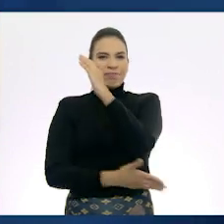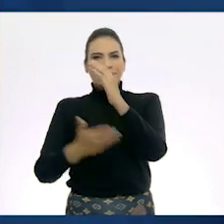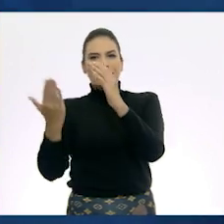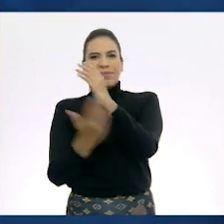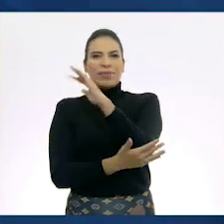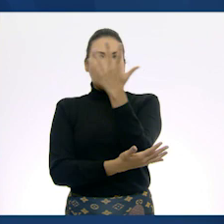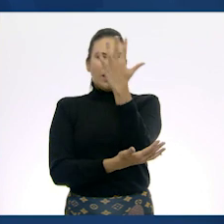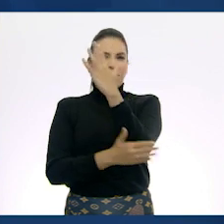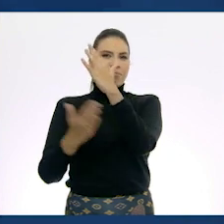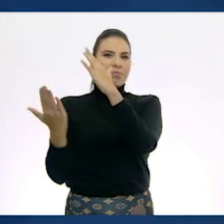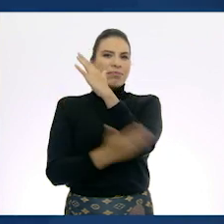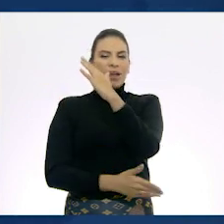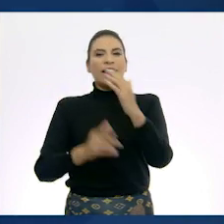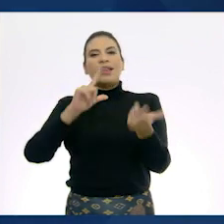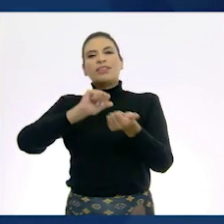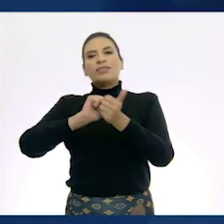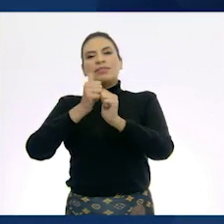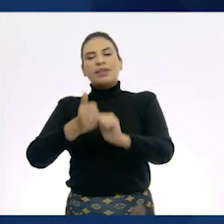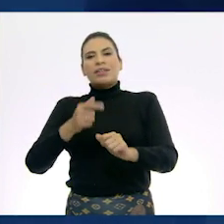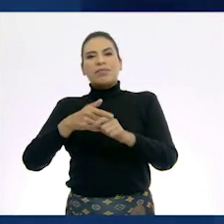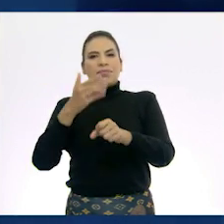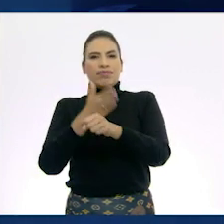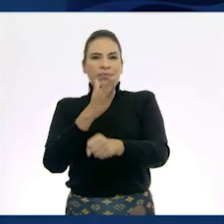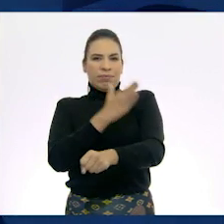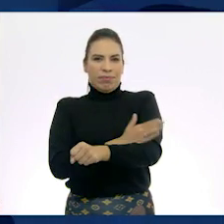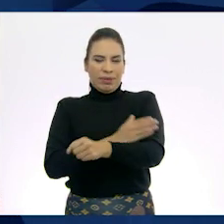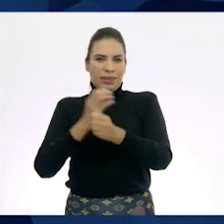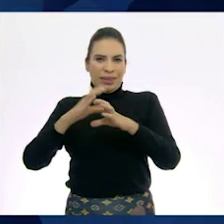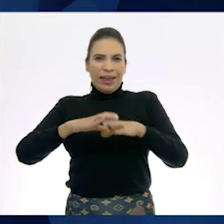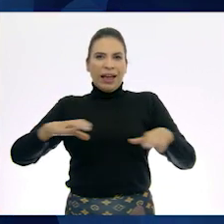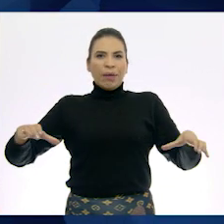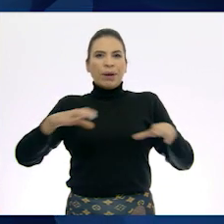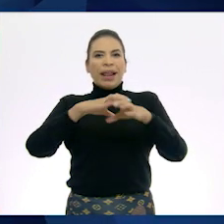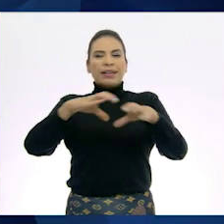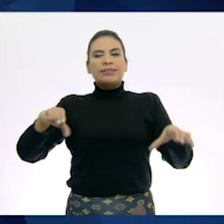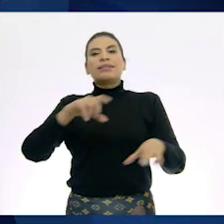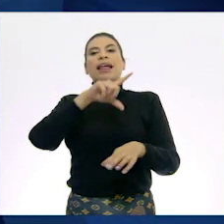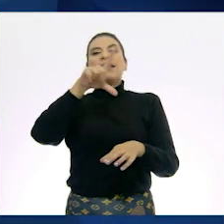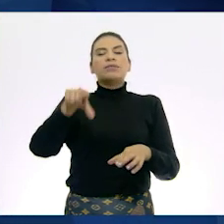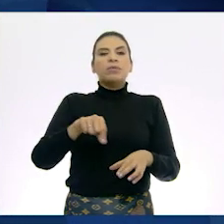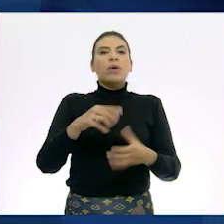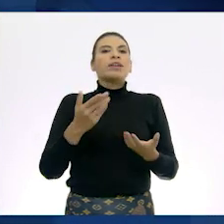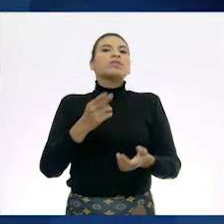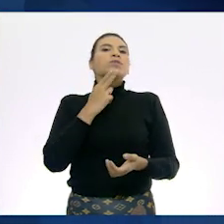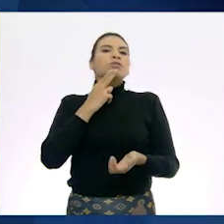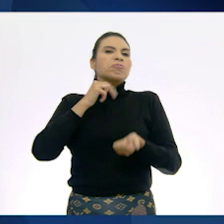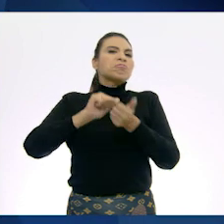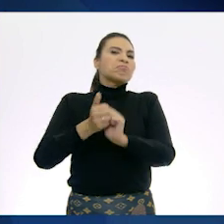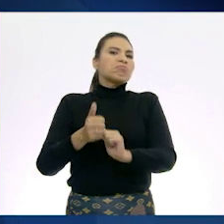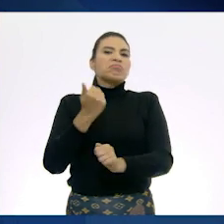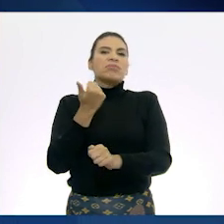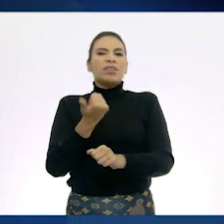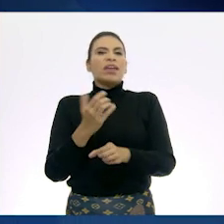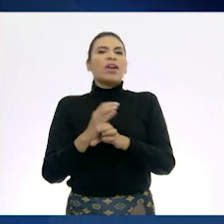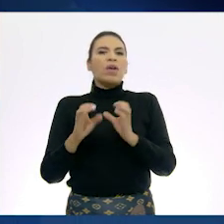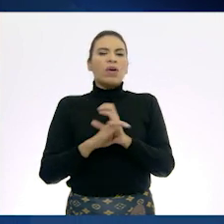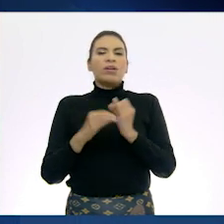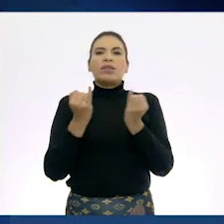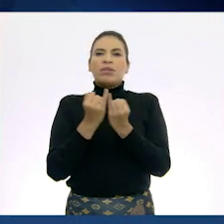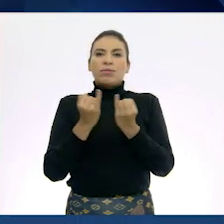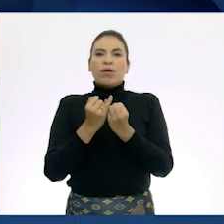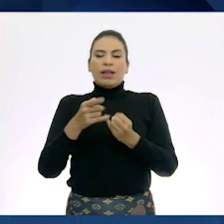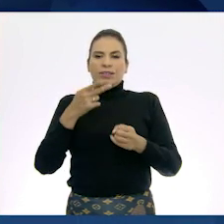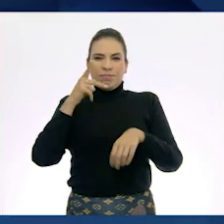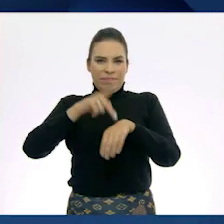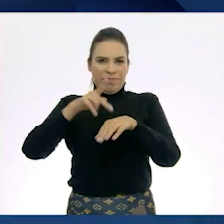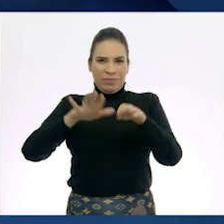esto se va a transformar después en tablas y esas tablas pues van a tener también otro uso. Y también nosotros del suelo